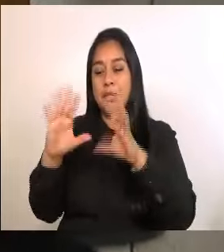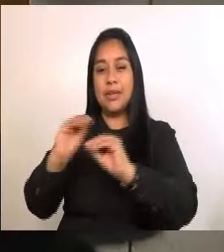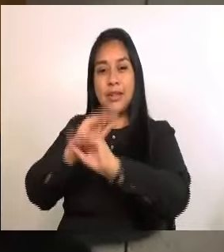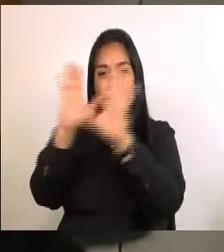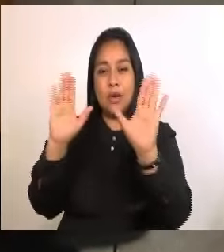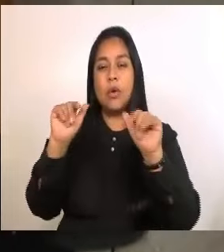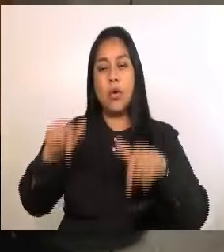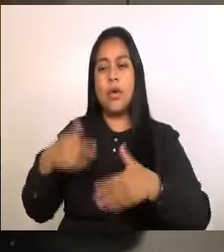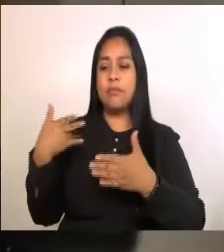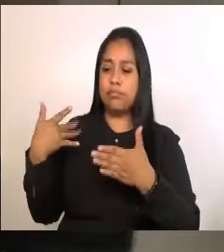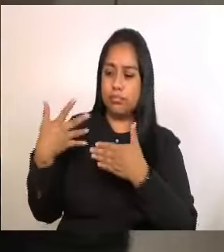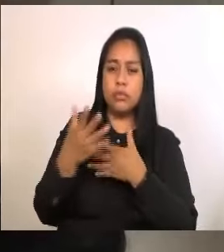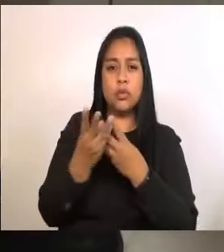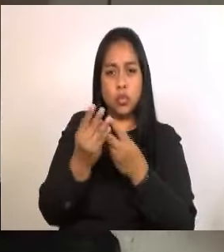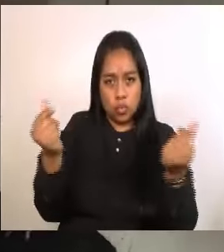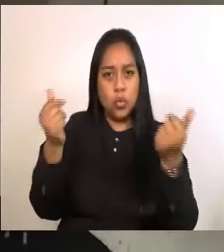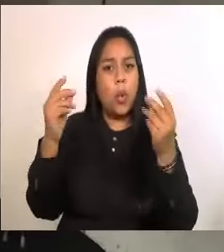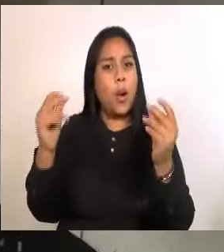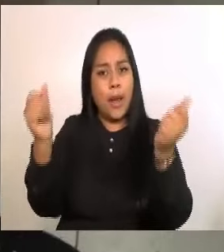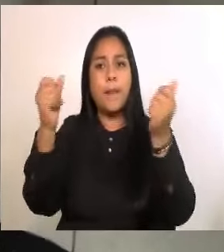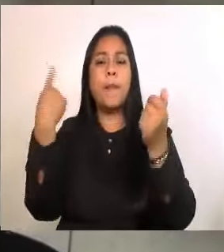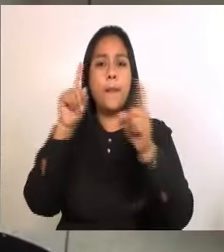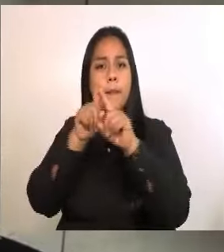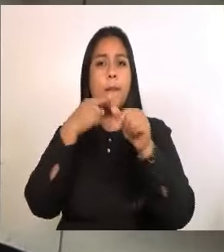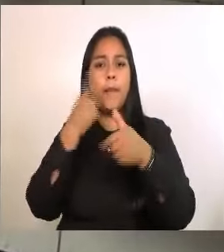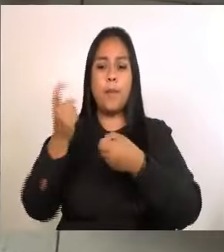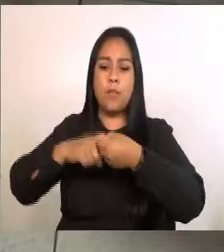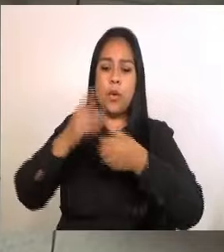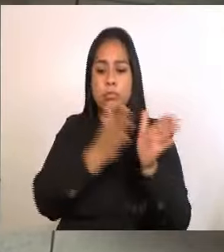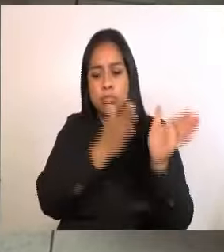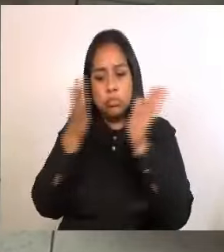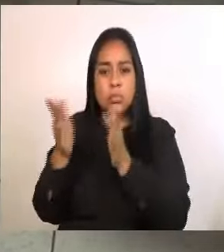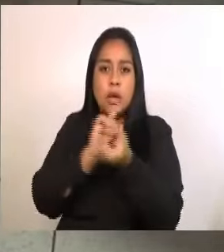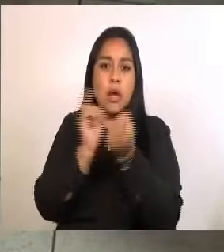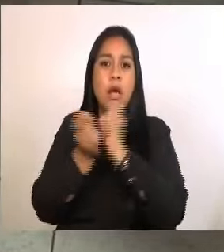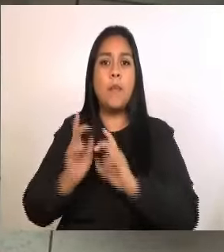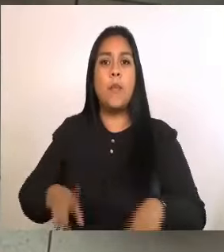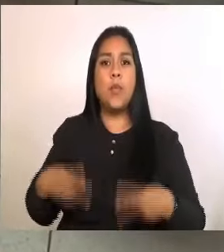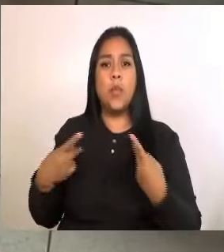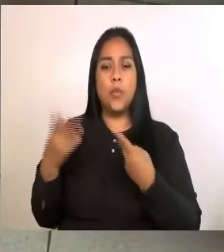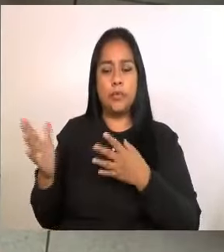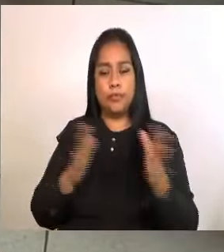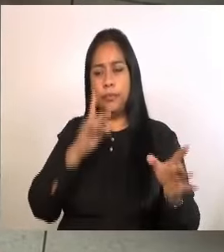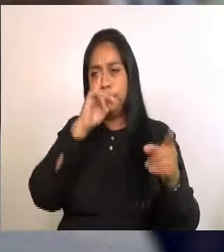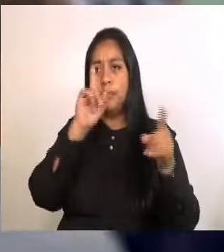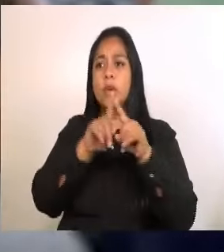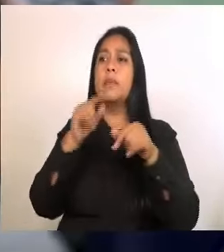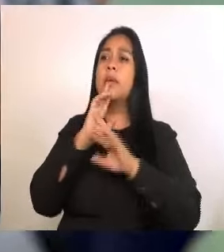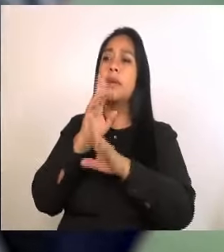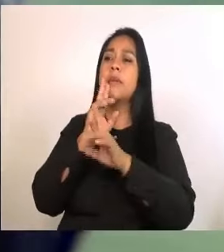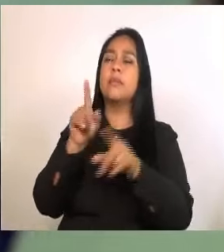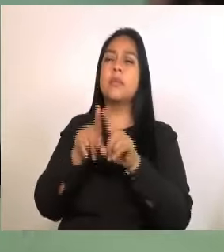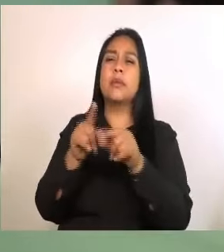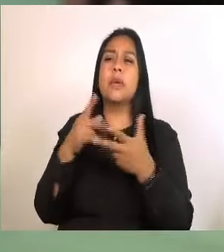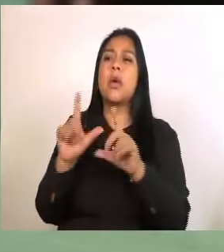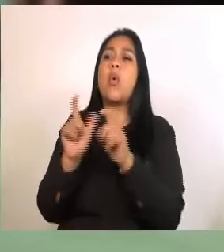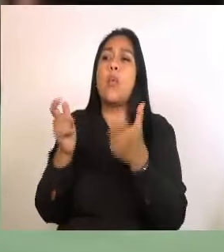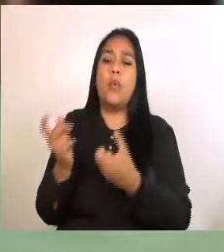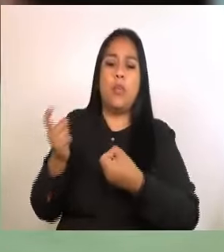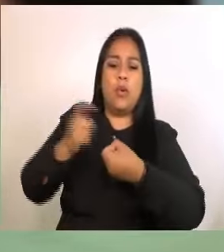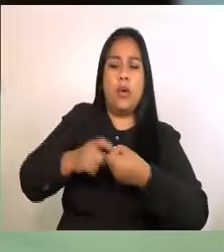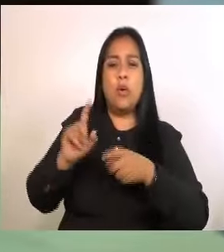prontitud para que estas personas puedan pasar a una nueva etapa de vida. Respecto a su pregunta de cómo se integra, cuál es